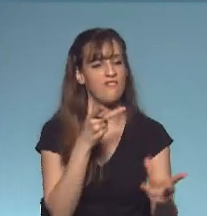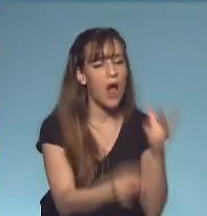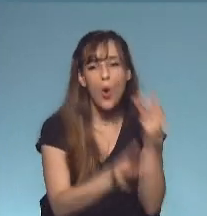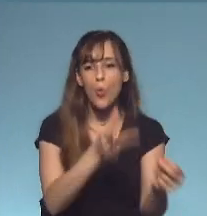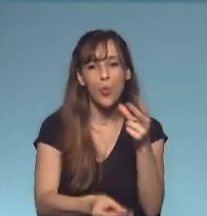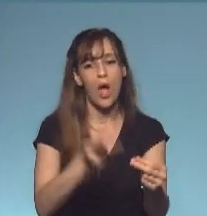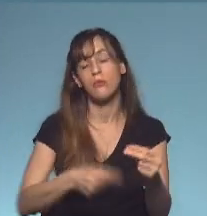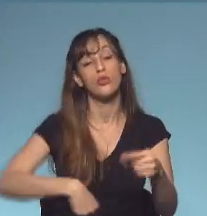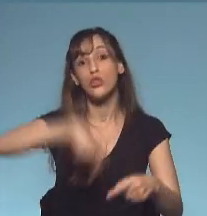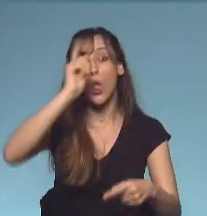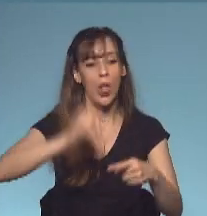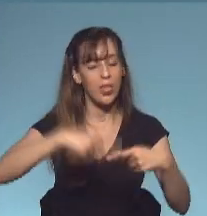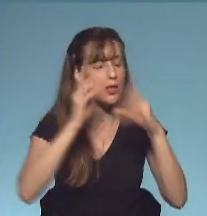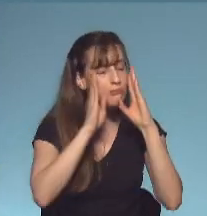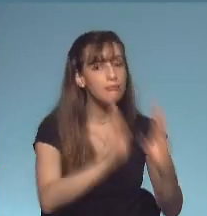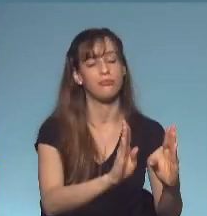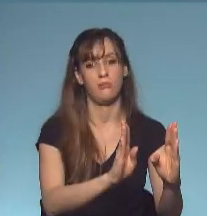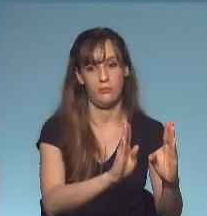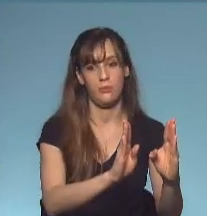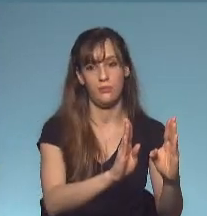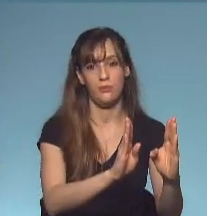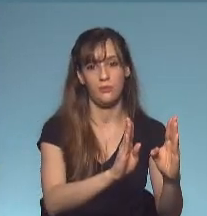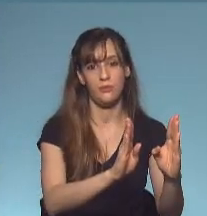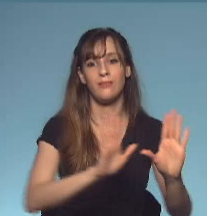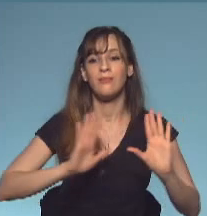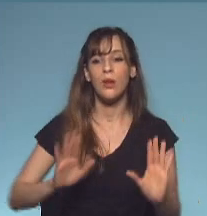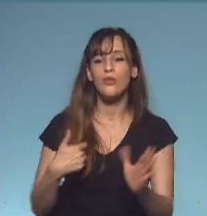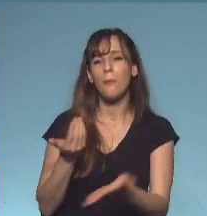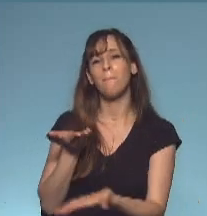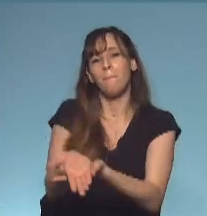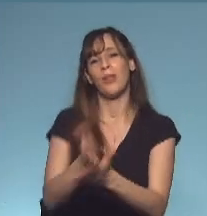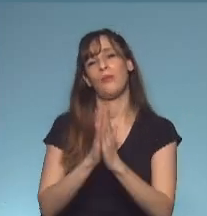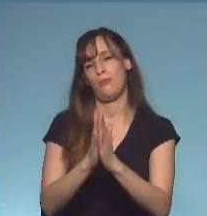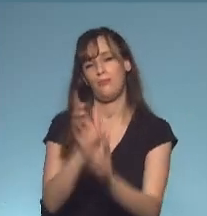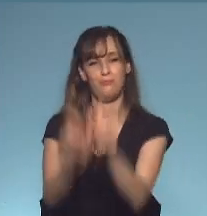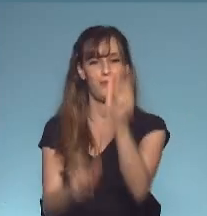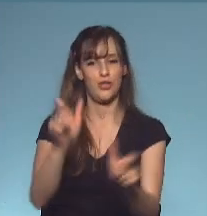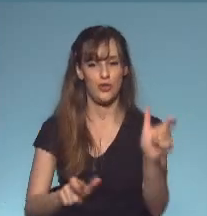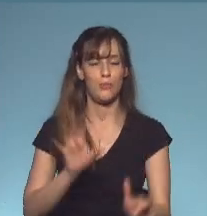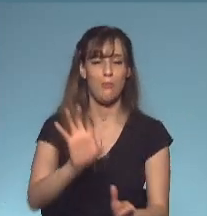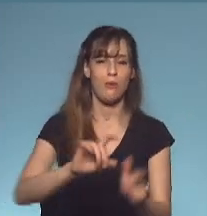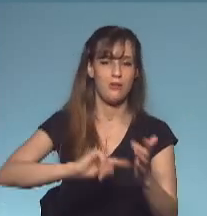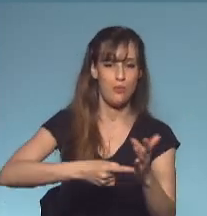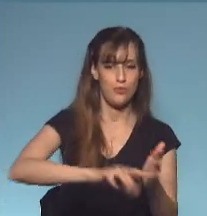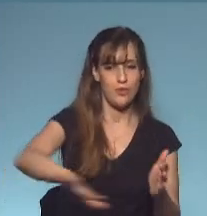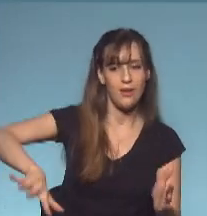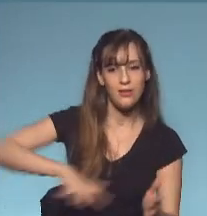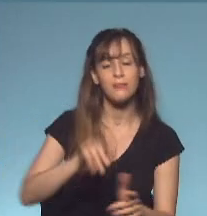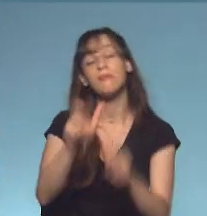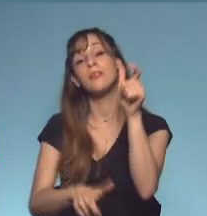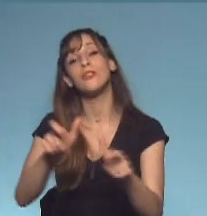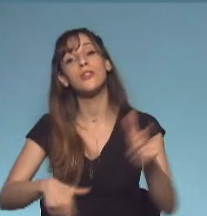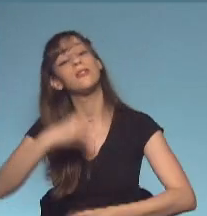vacunar. Termino pidiéndole al pueblo de la provincia de Buenos Aires, a los trabajadores de la